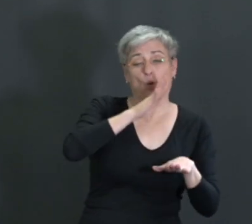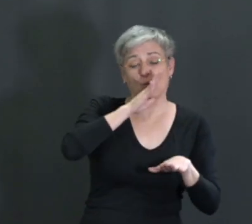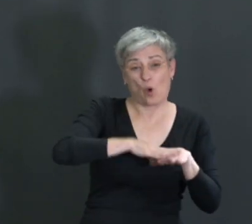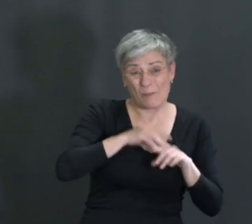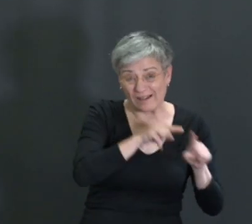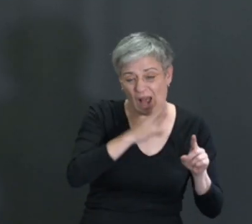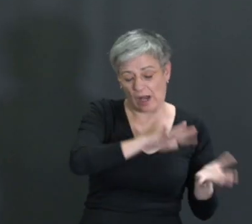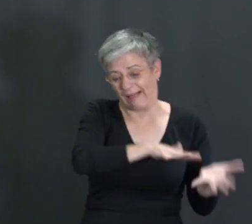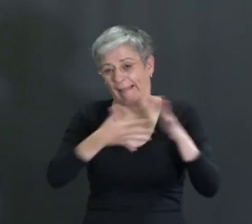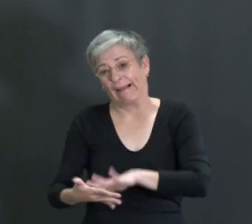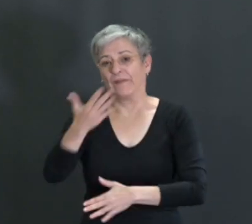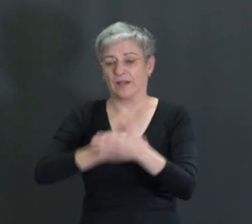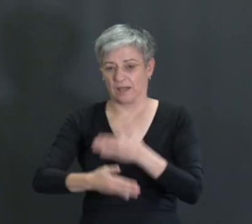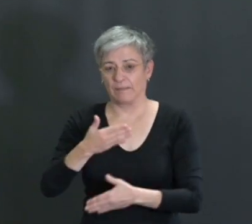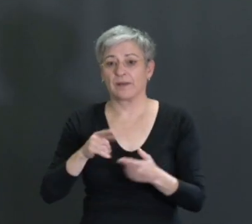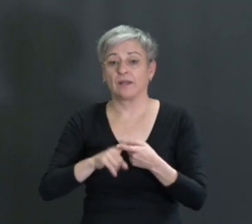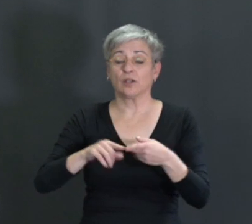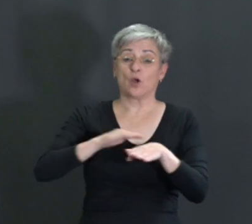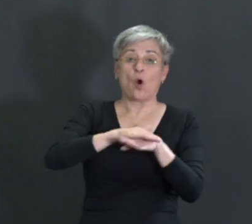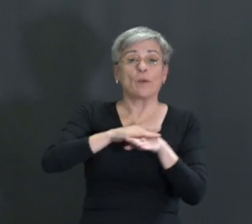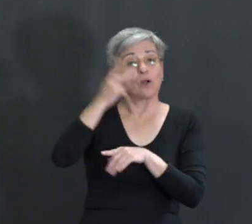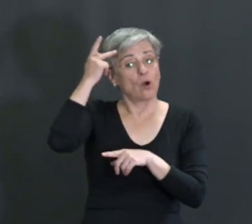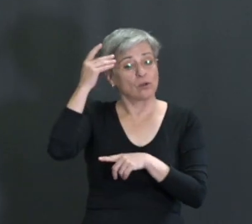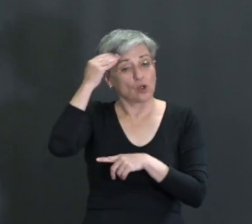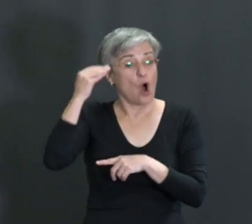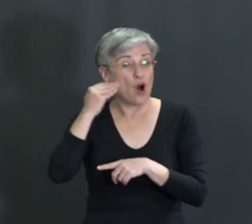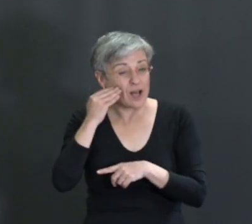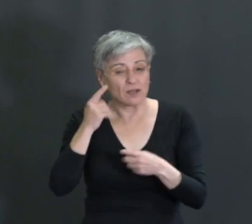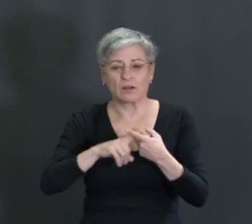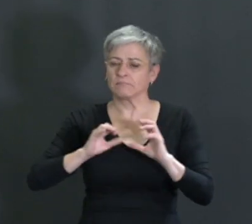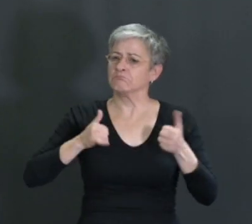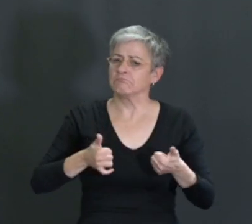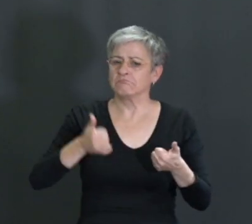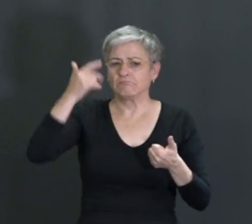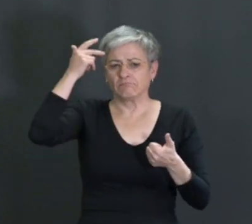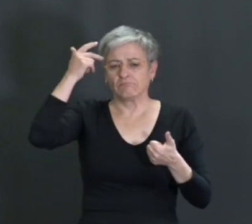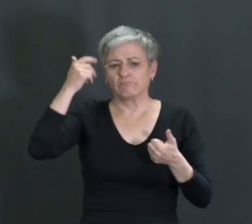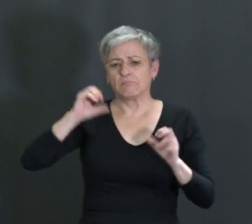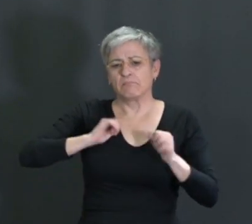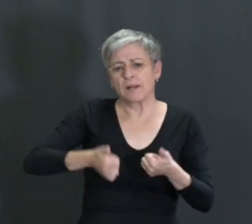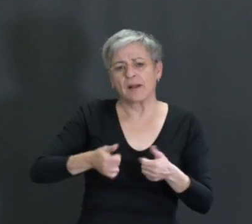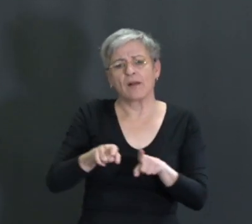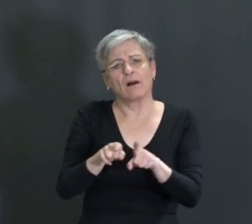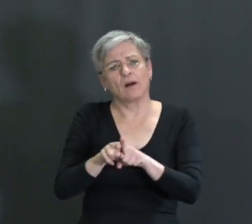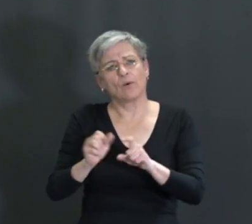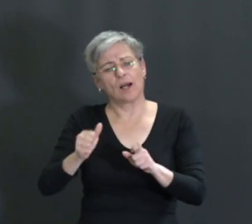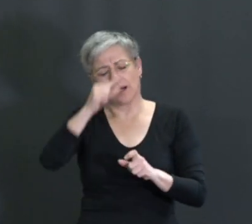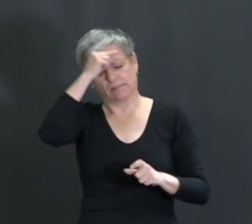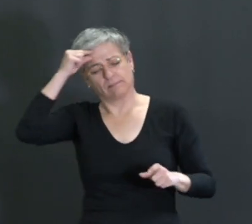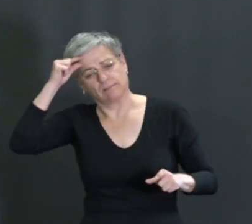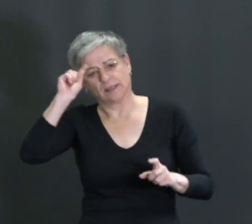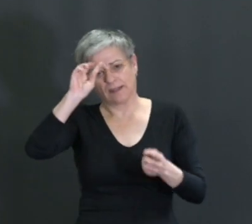ahí hicieron una labor tremenda el gobierno coreano para cambiar esa concepción y cambiar ese legado,